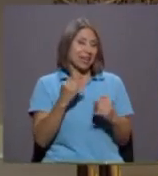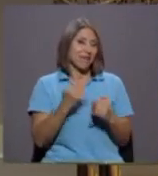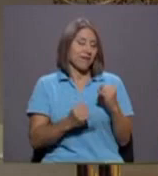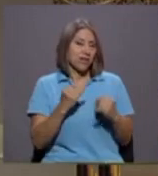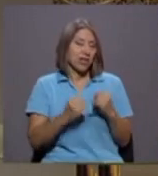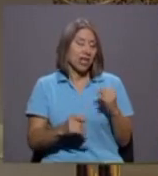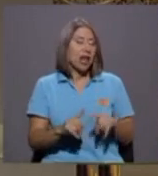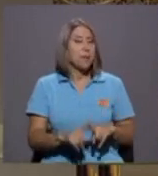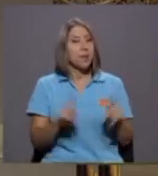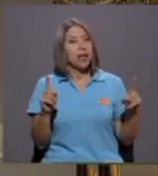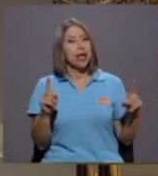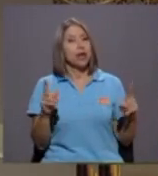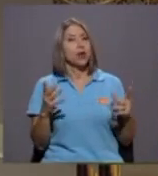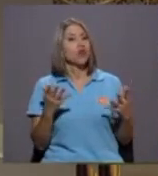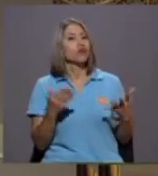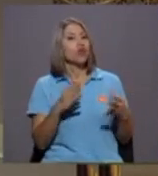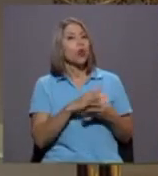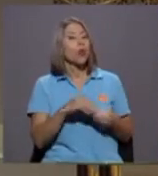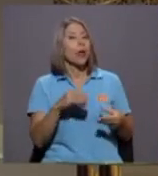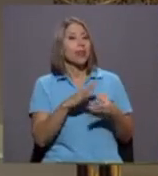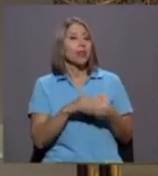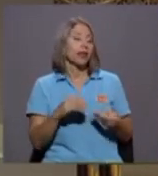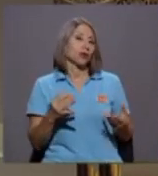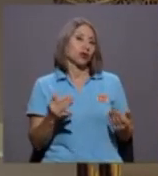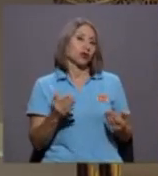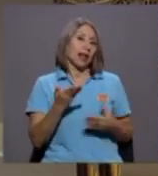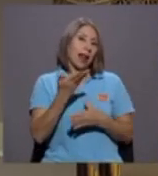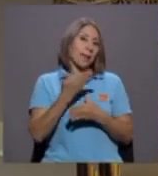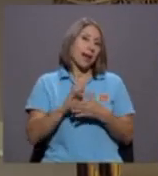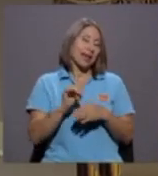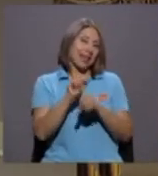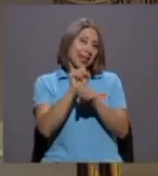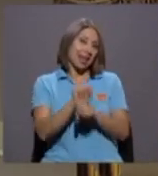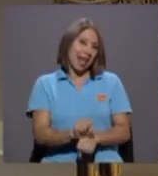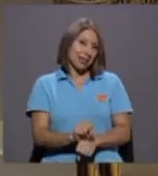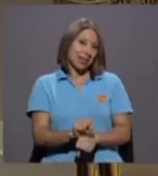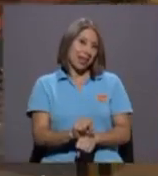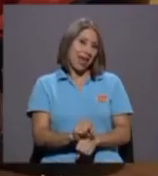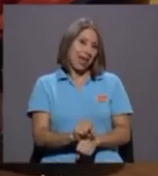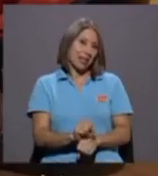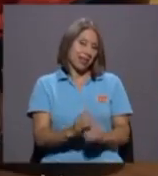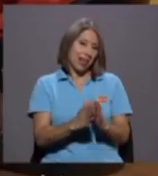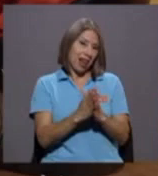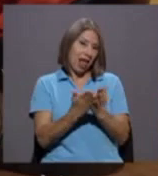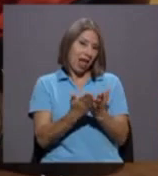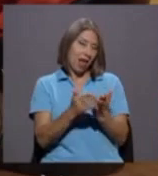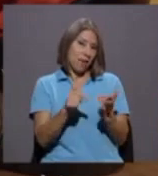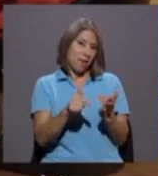Marta, digamos la parte clásica de la memoria,